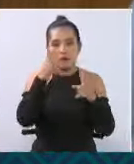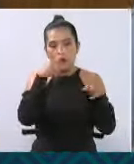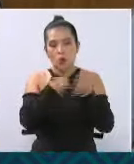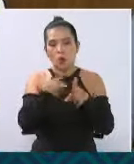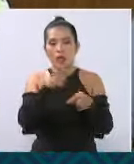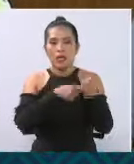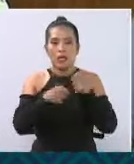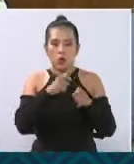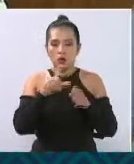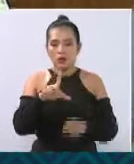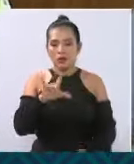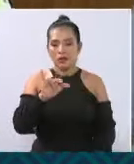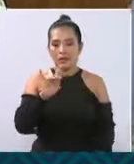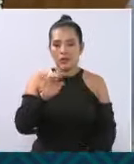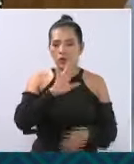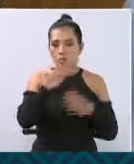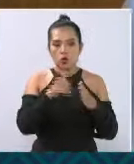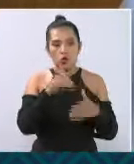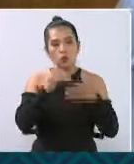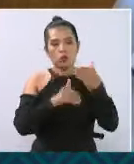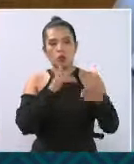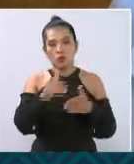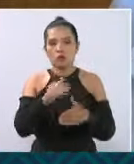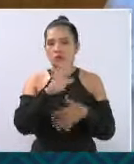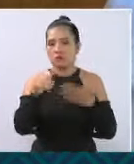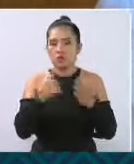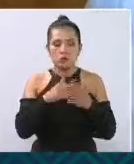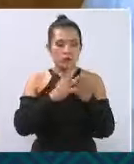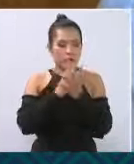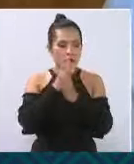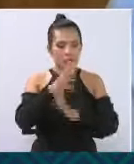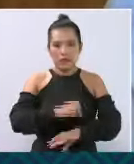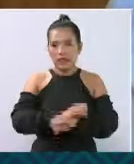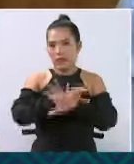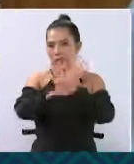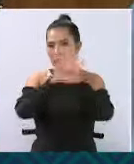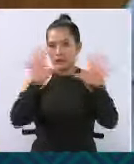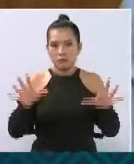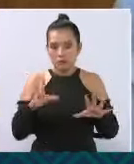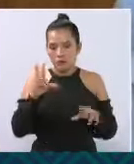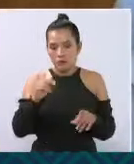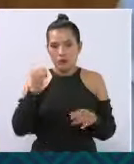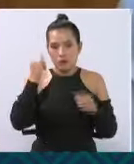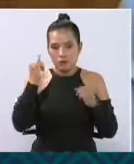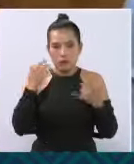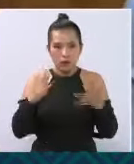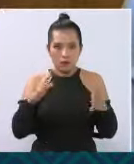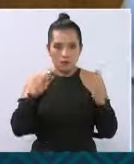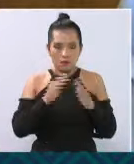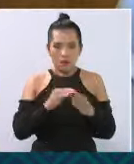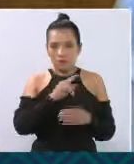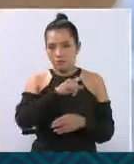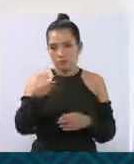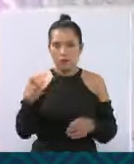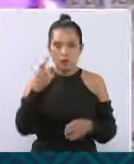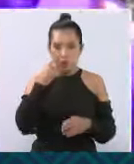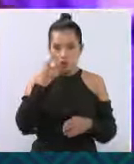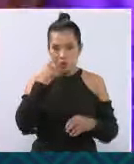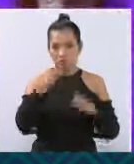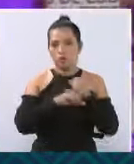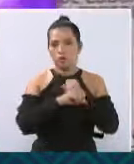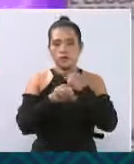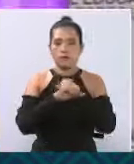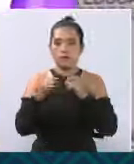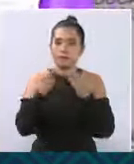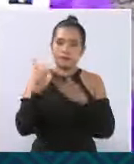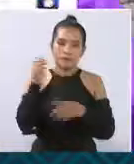habido procesos que han sido absolutamente transparentes y de cara al pueblo, como ha sido el conocimiento público. La ministra